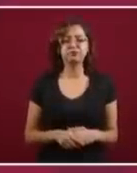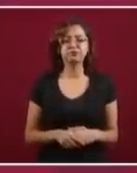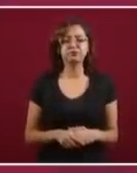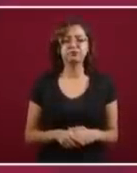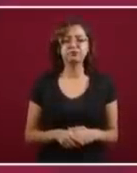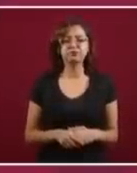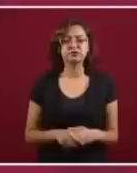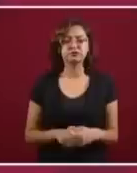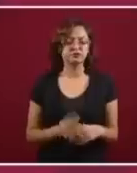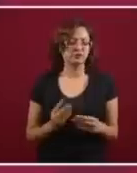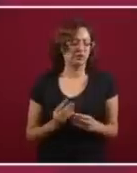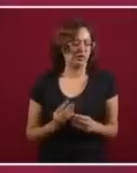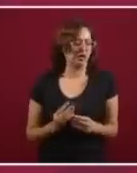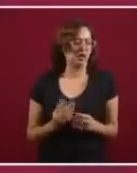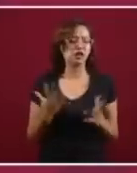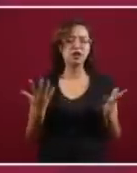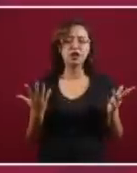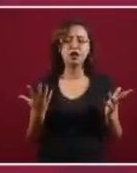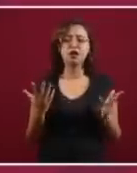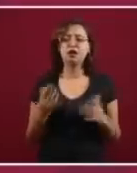desde luego